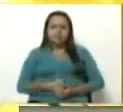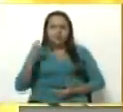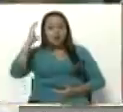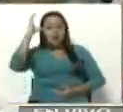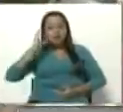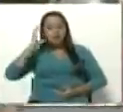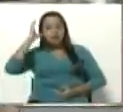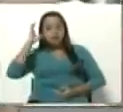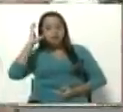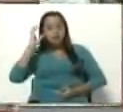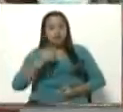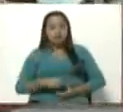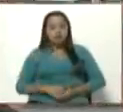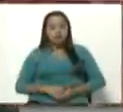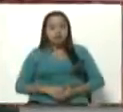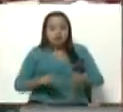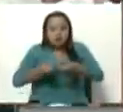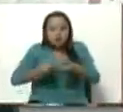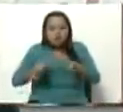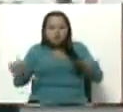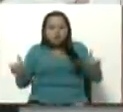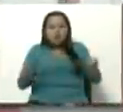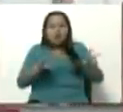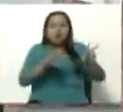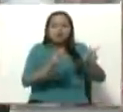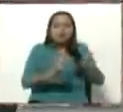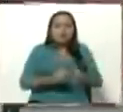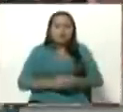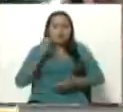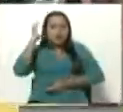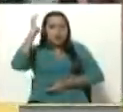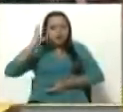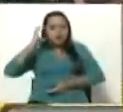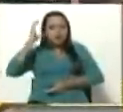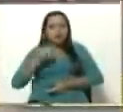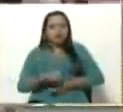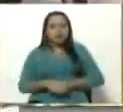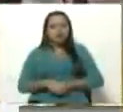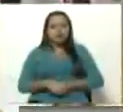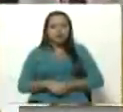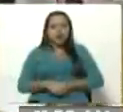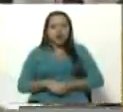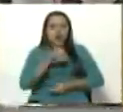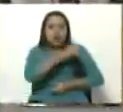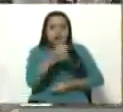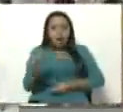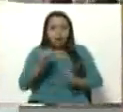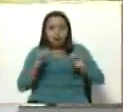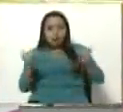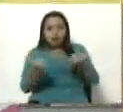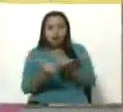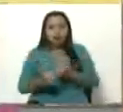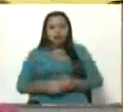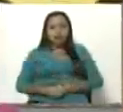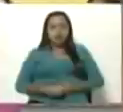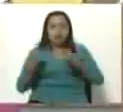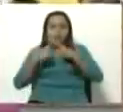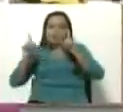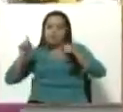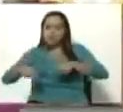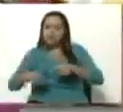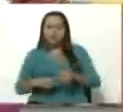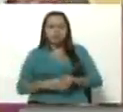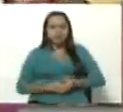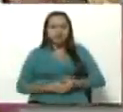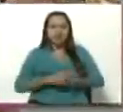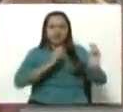capacidad y a la ampliación de nuevas capacidades por cada una de las áreas. Pero así también